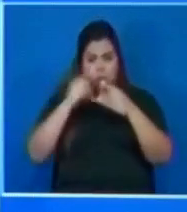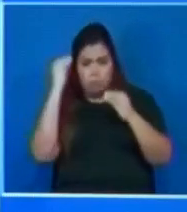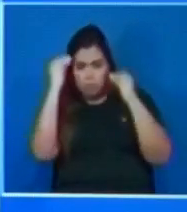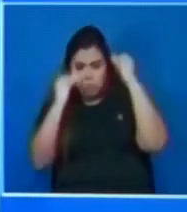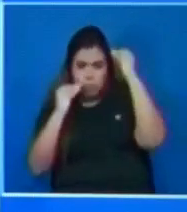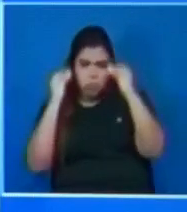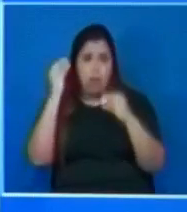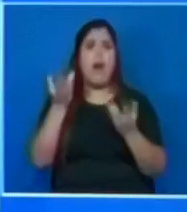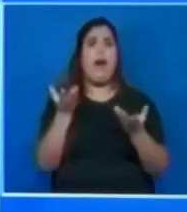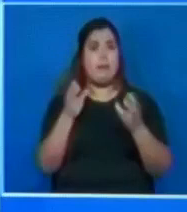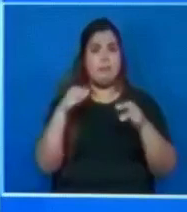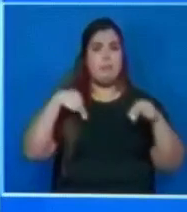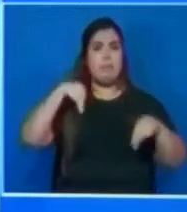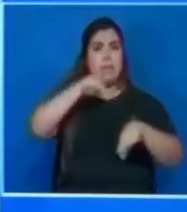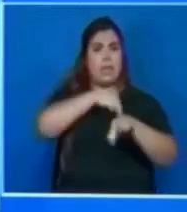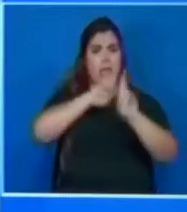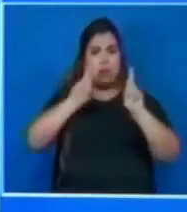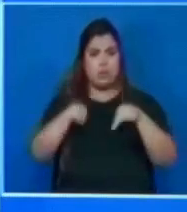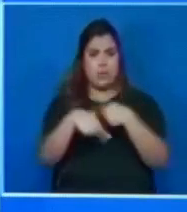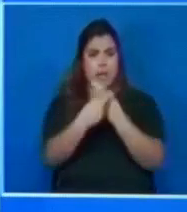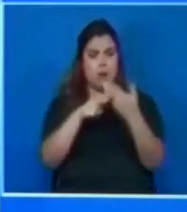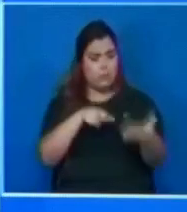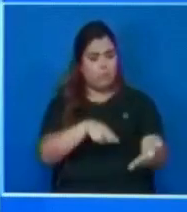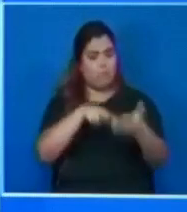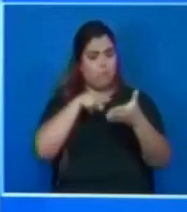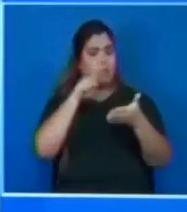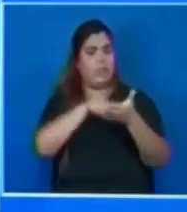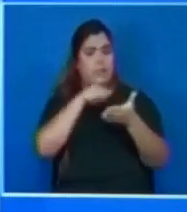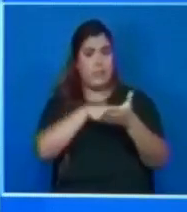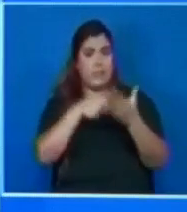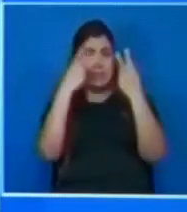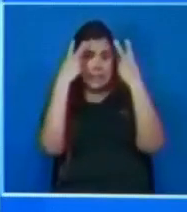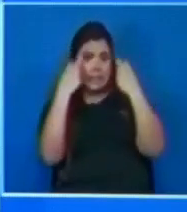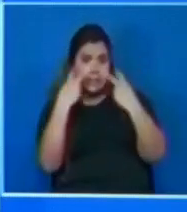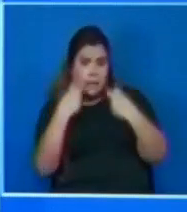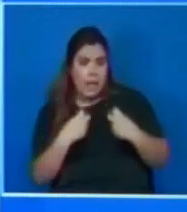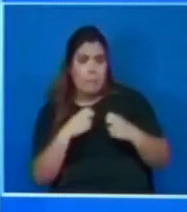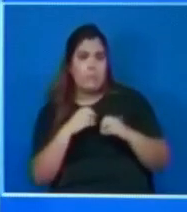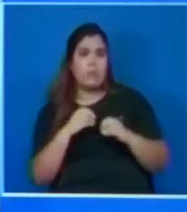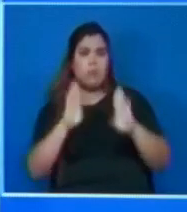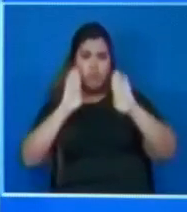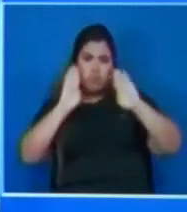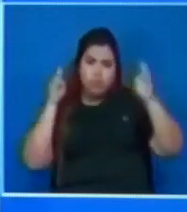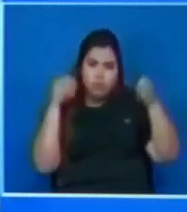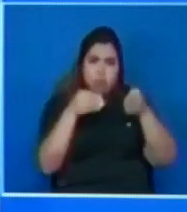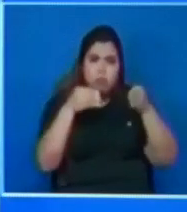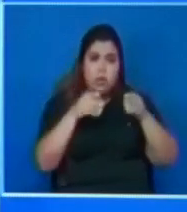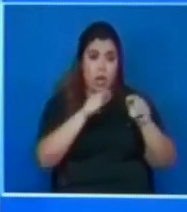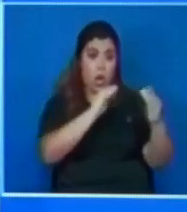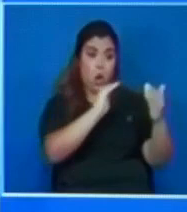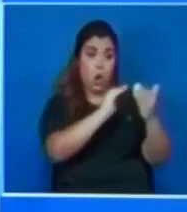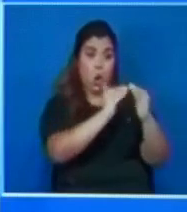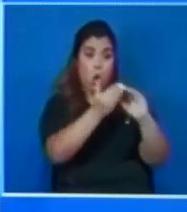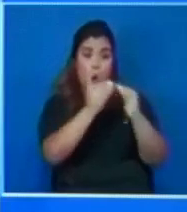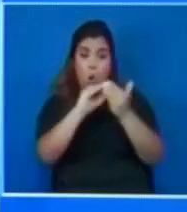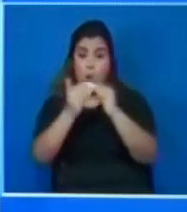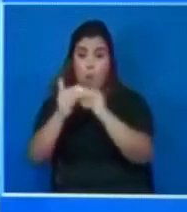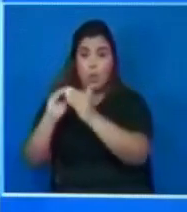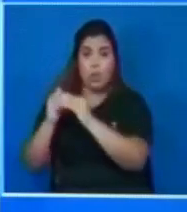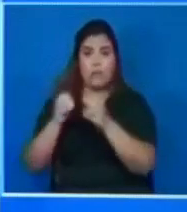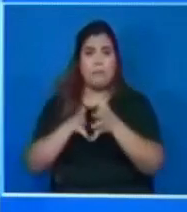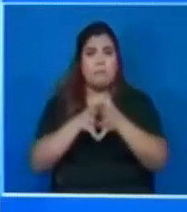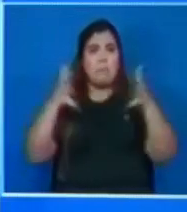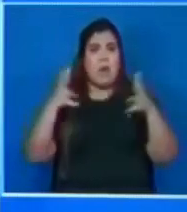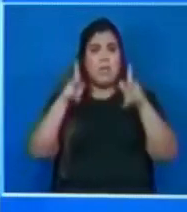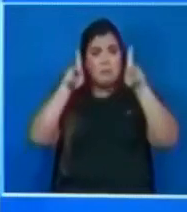estas pruebas de manera focalizada en las áreas en donde nosotros hemos detectado que a mayor número de casos